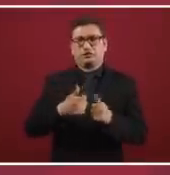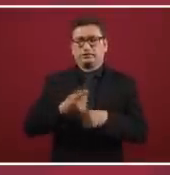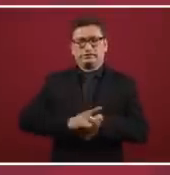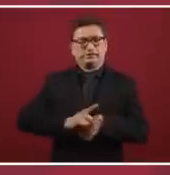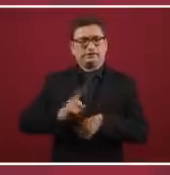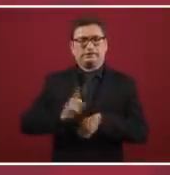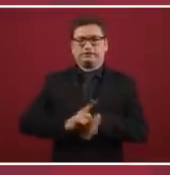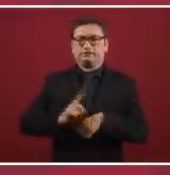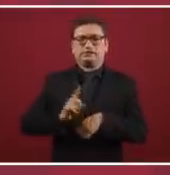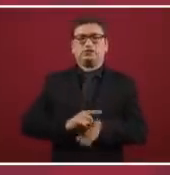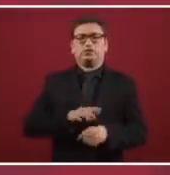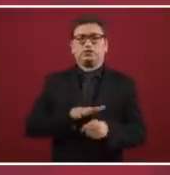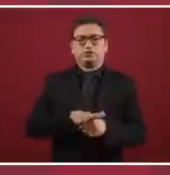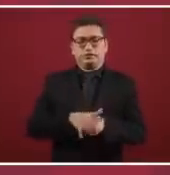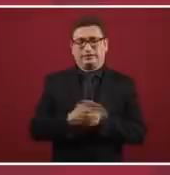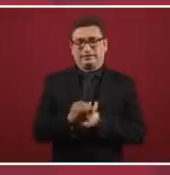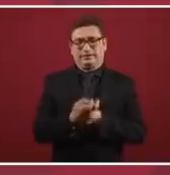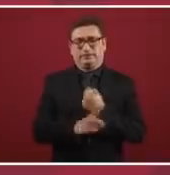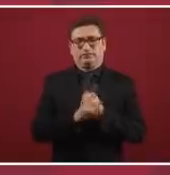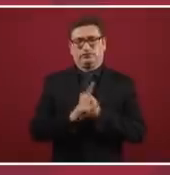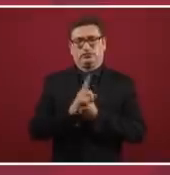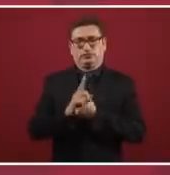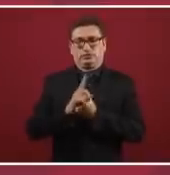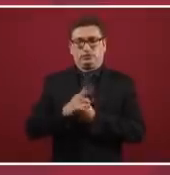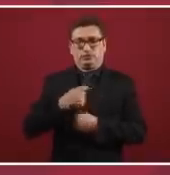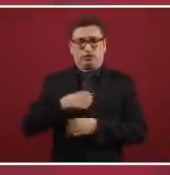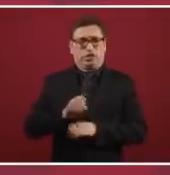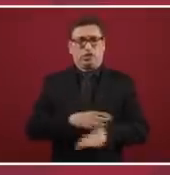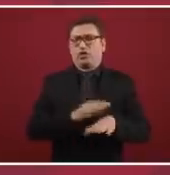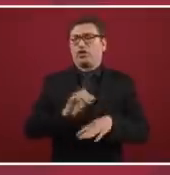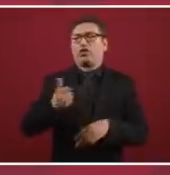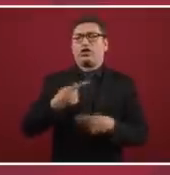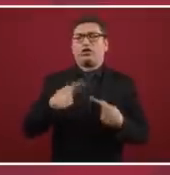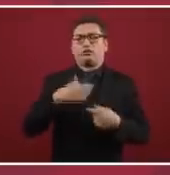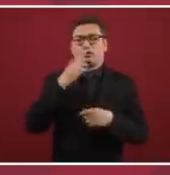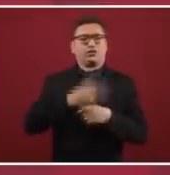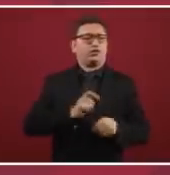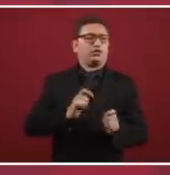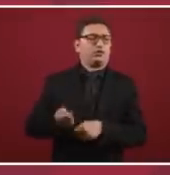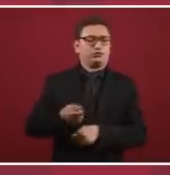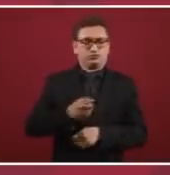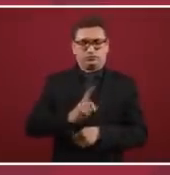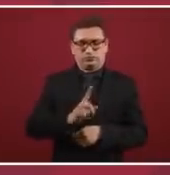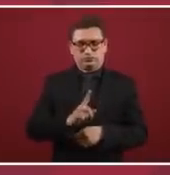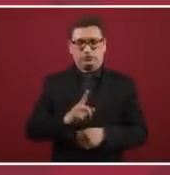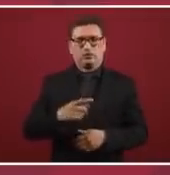diaria al problema, no estoy delegando el asunto de